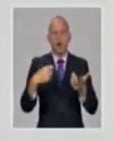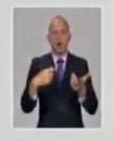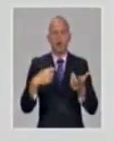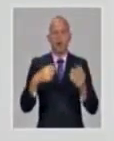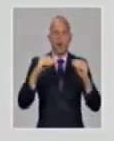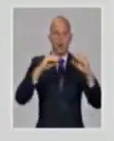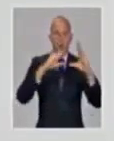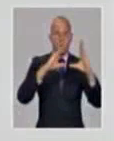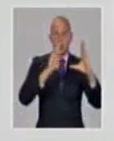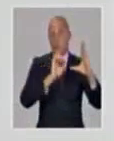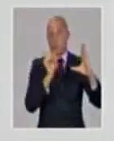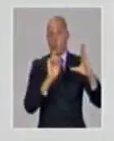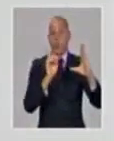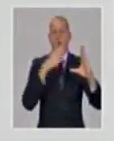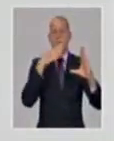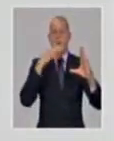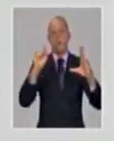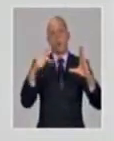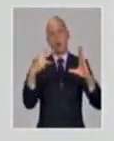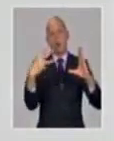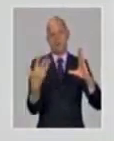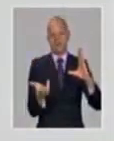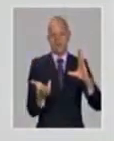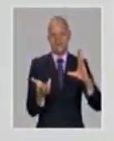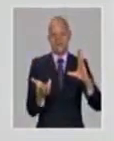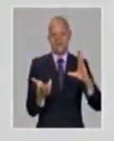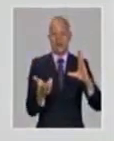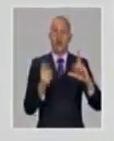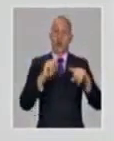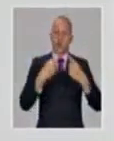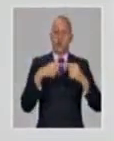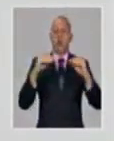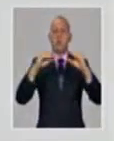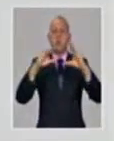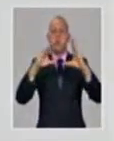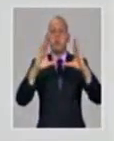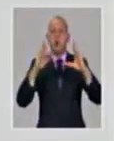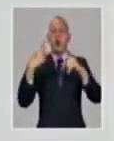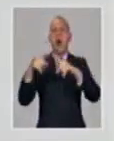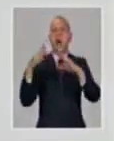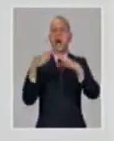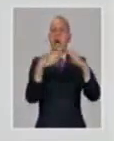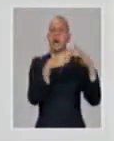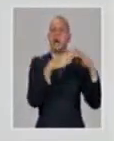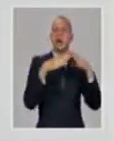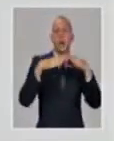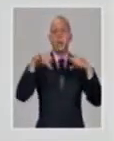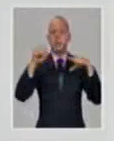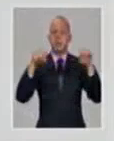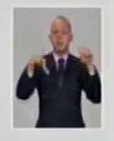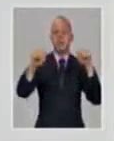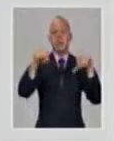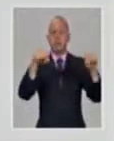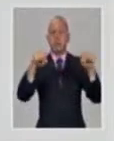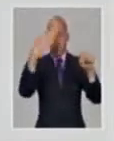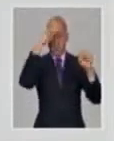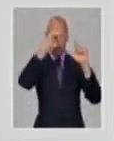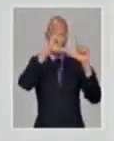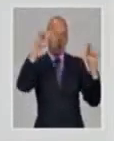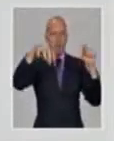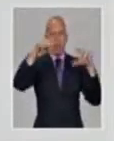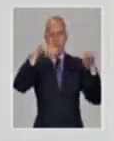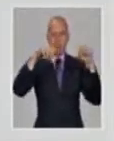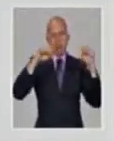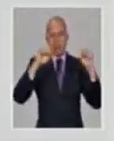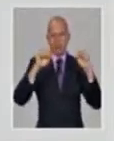que tiene o el que está en mejores condiciones de brindar el servicio eléctrico, es decir, el país, la Unión Nacional